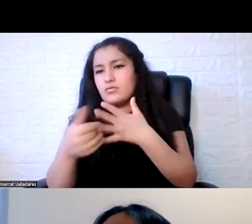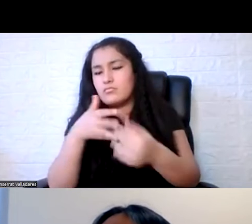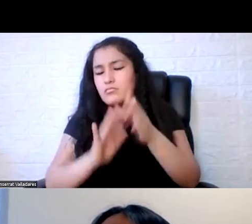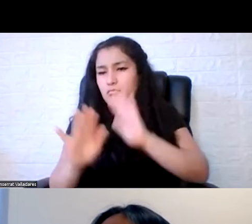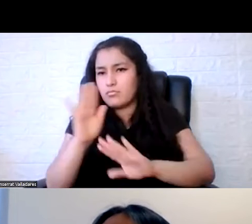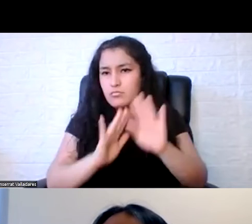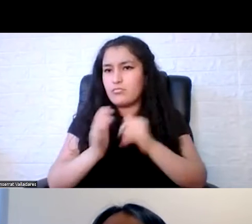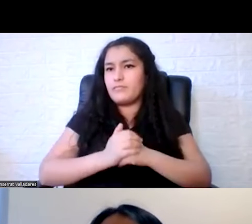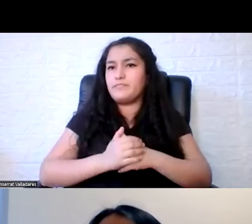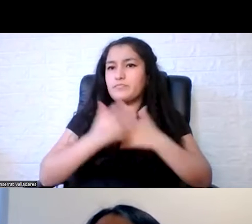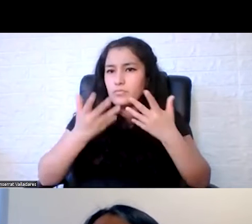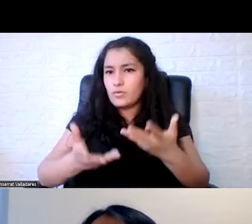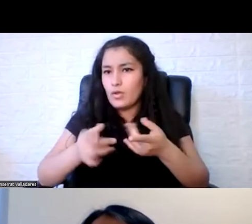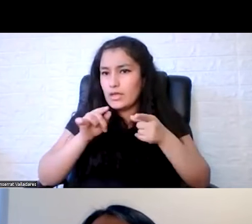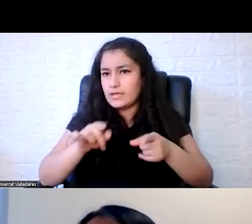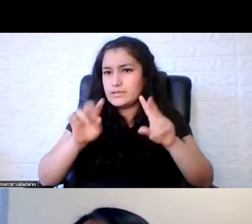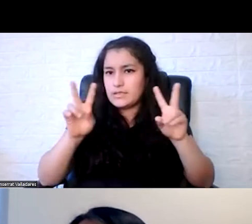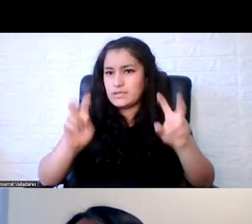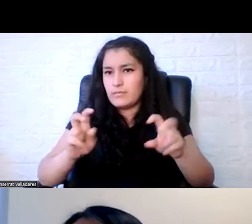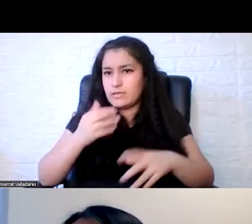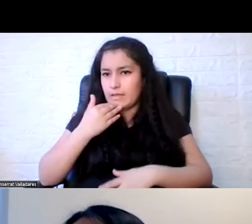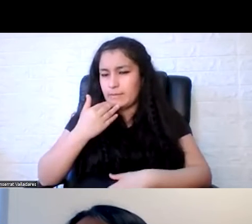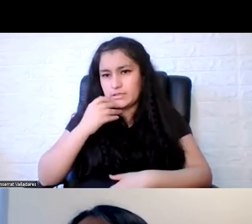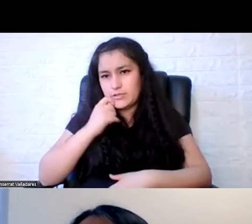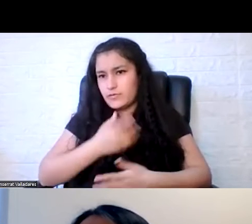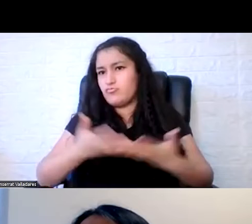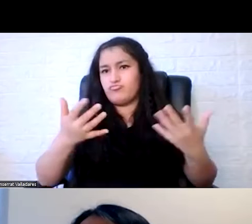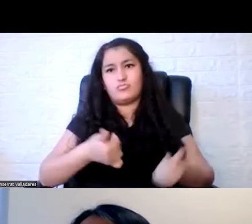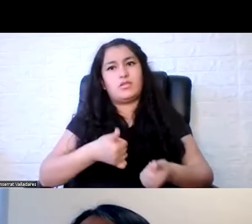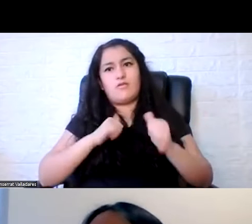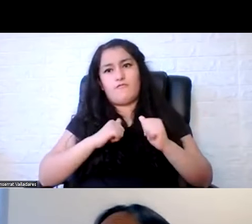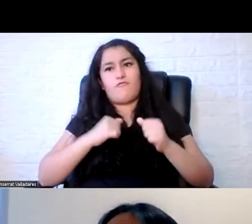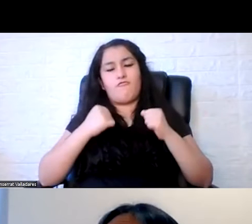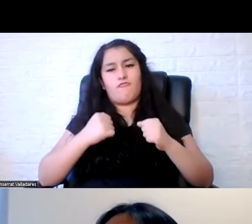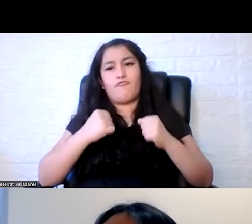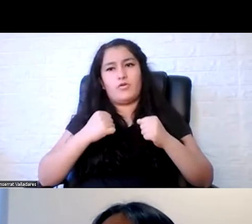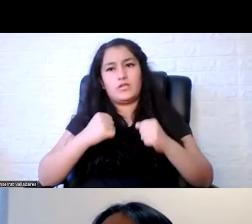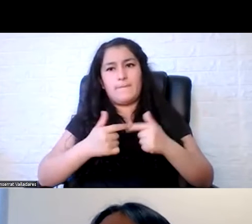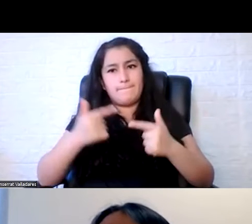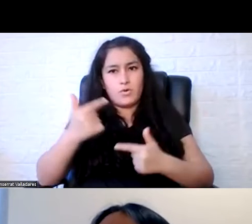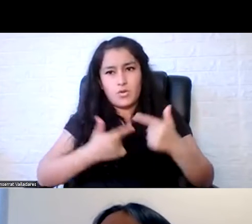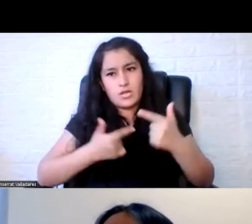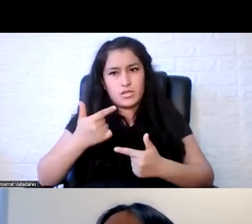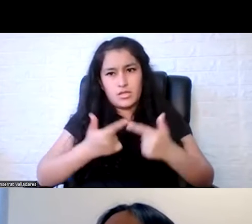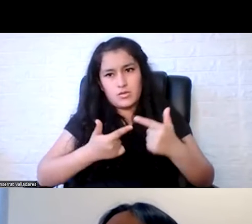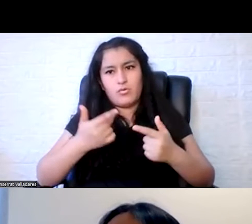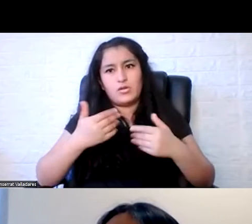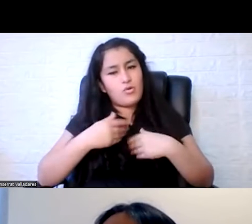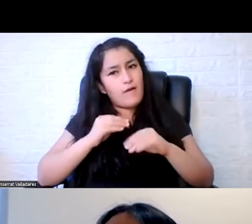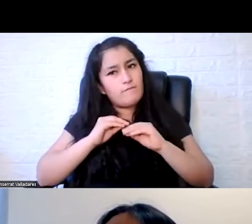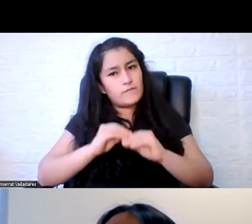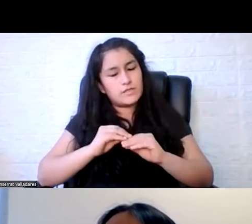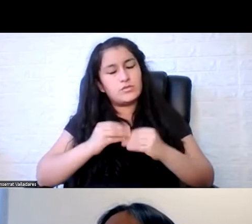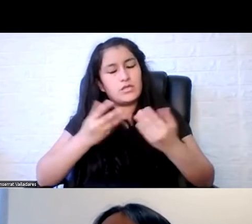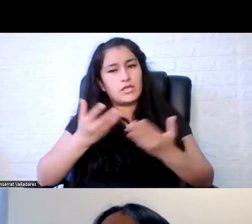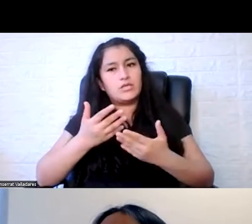tanto, en ese sentido, también este es un desafío político y ahí me adelanto a hacernos cargo, ¿no?, de lo que podemos